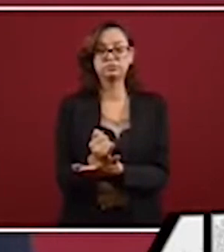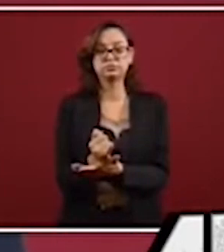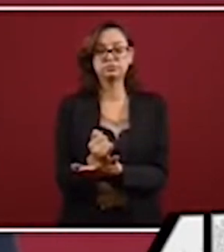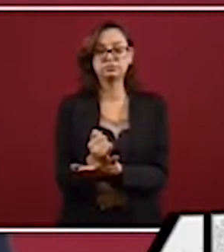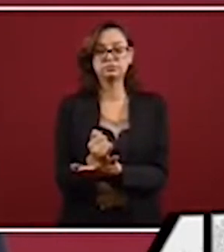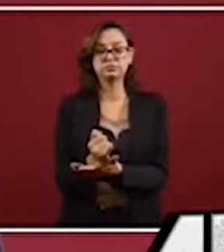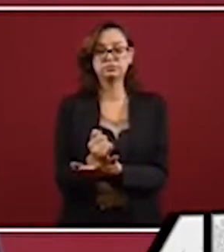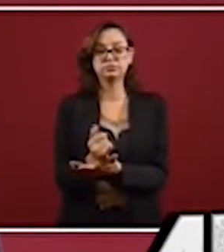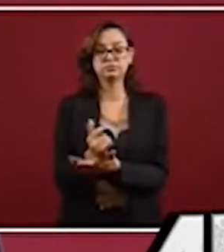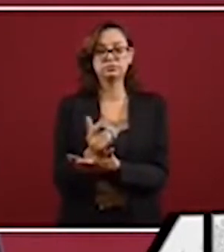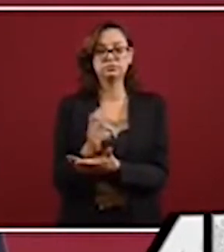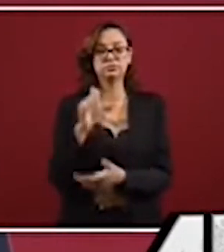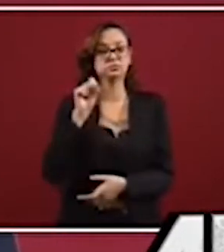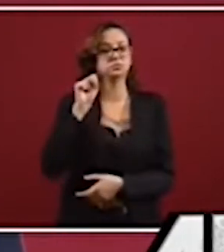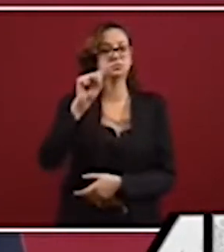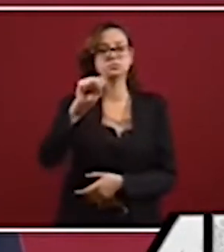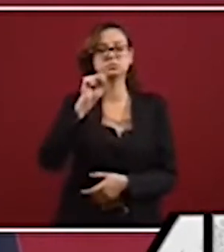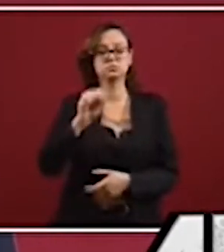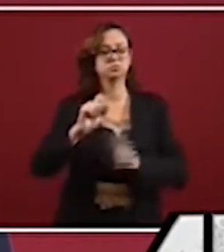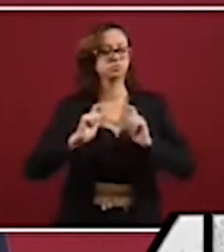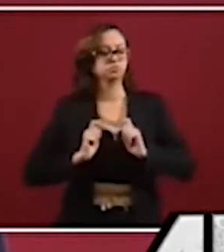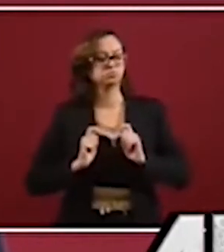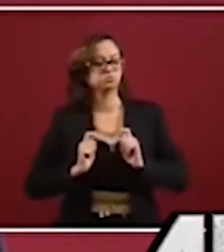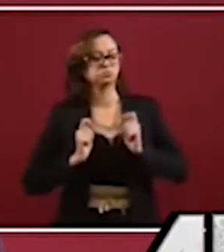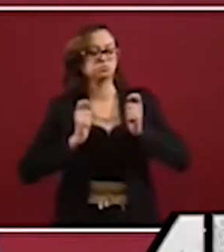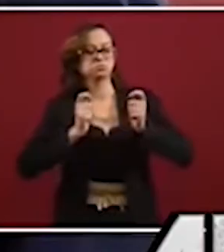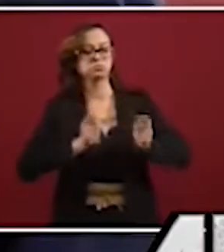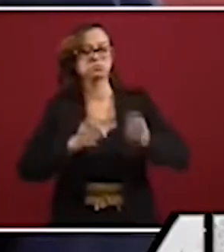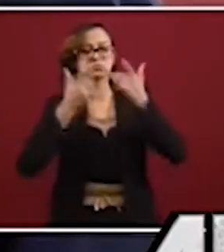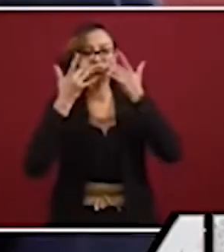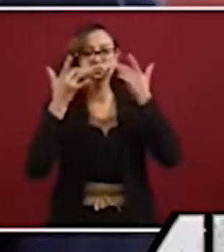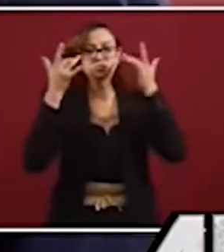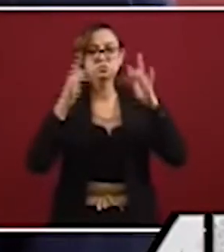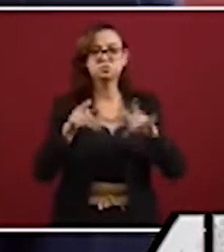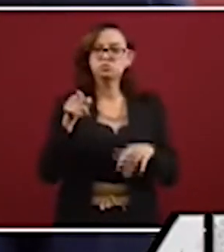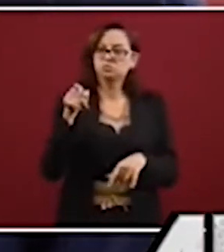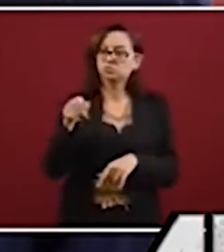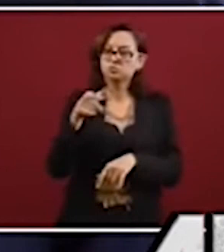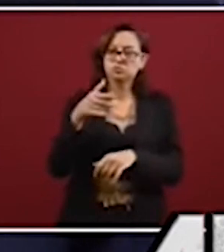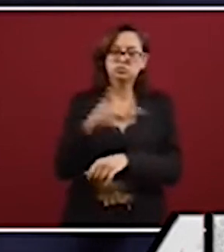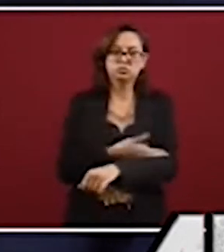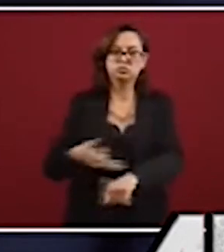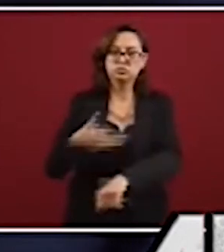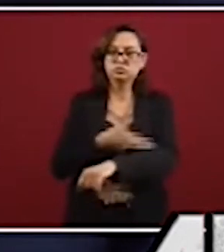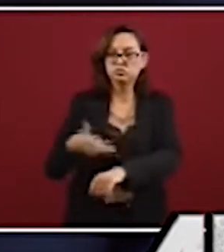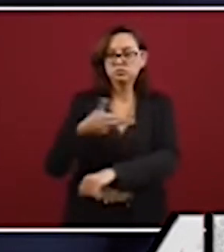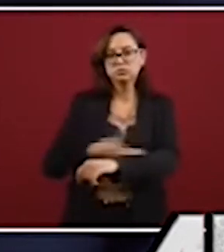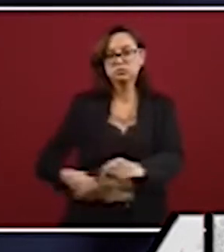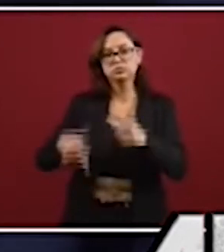dejar el sindicato para atender estos asuntos,